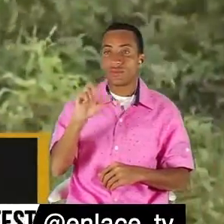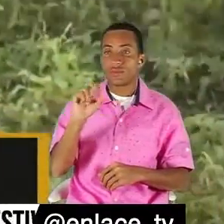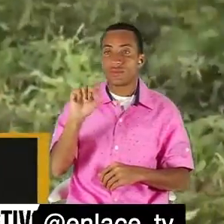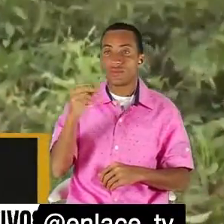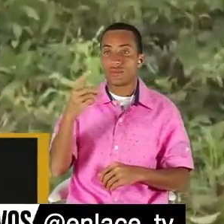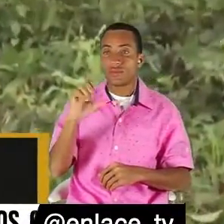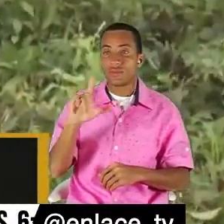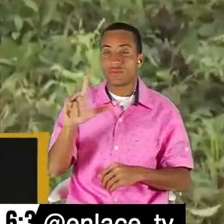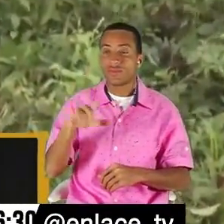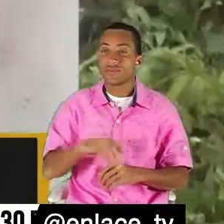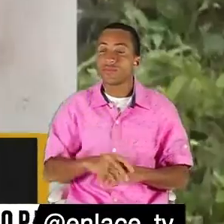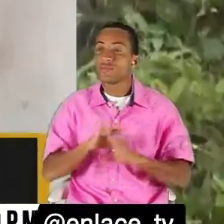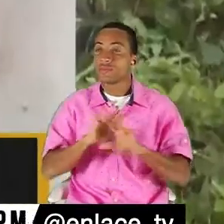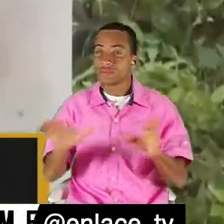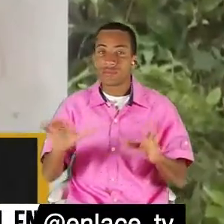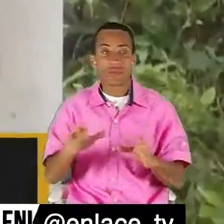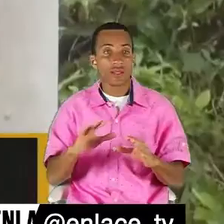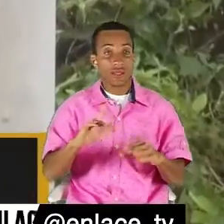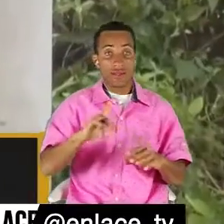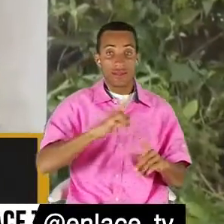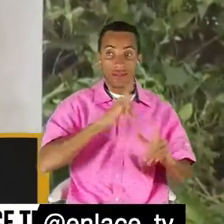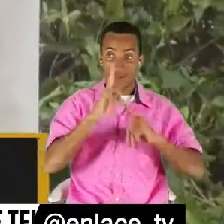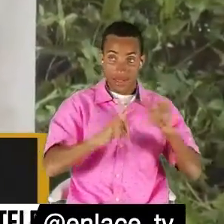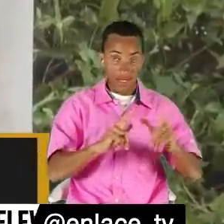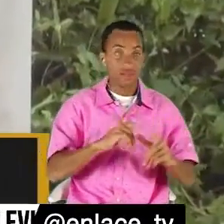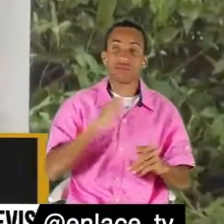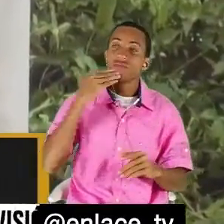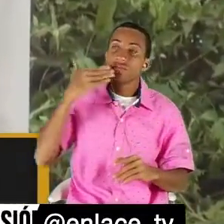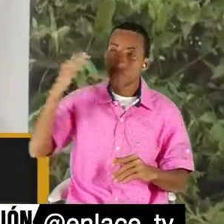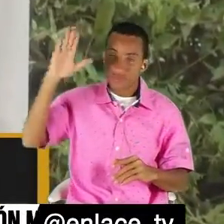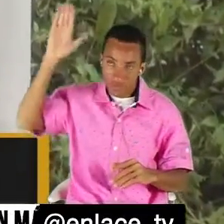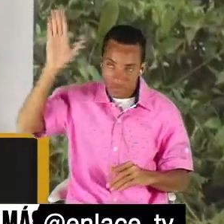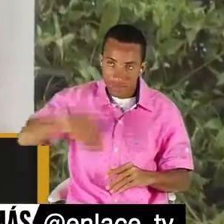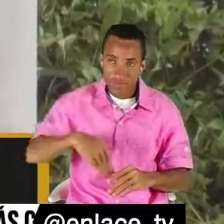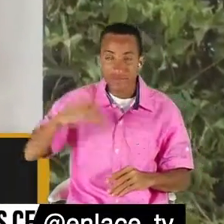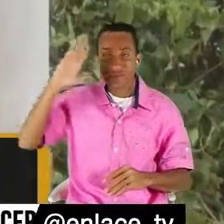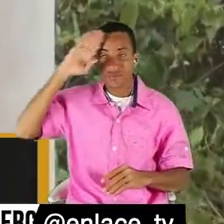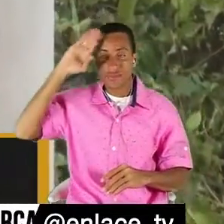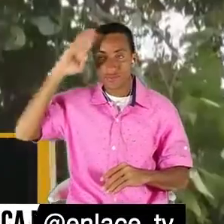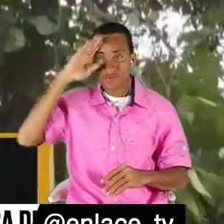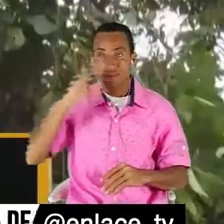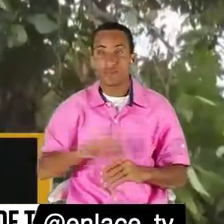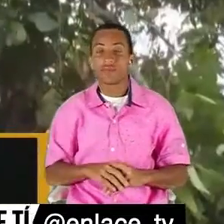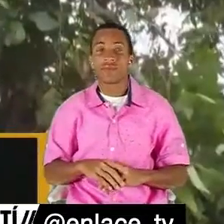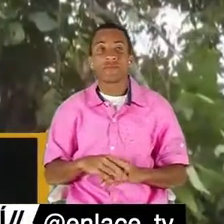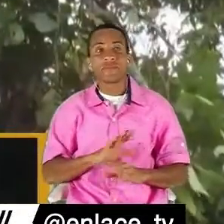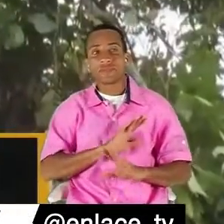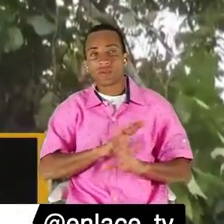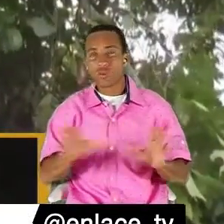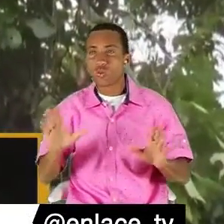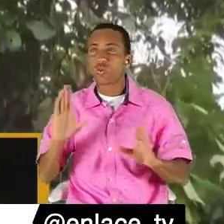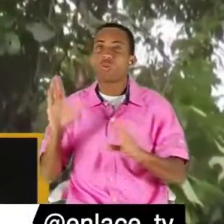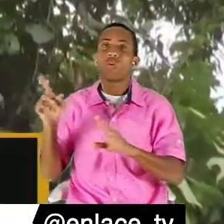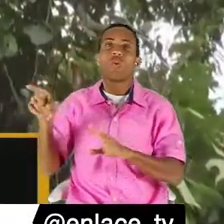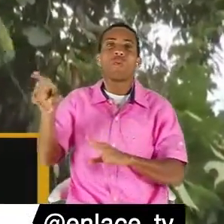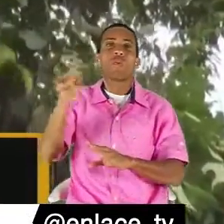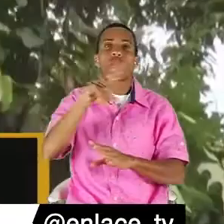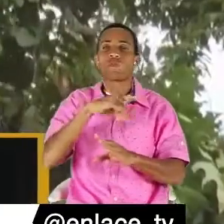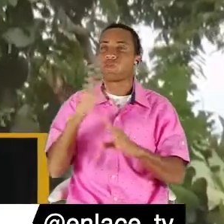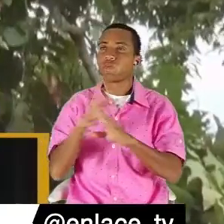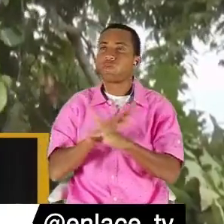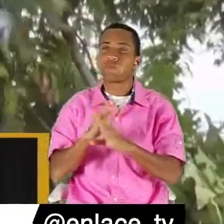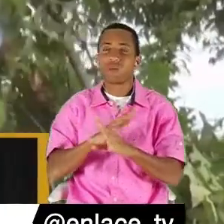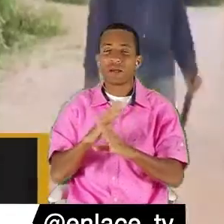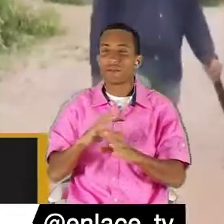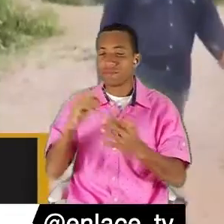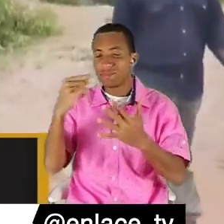directo de líderes de esta comunidad de la vereda Ciénaga Brava en el sector Castalia. Nos constatamos de un sinnúmero de problemáticas, la principal,